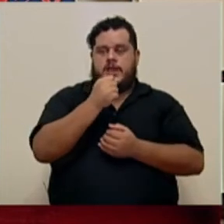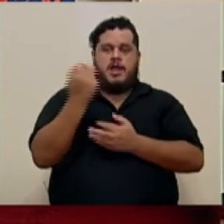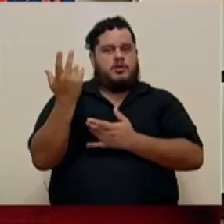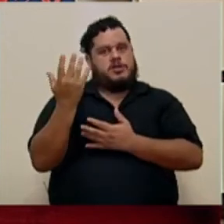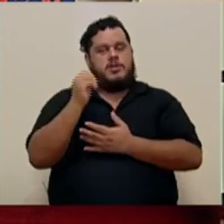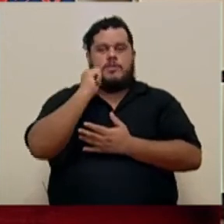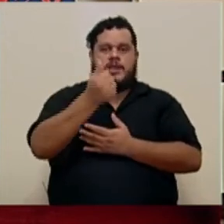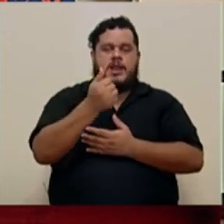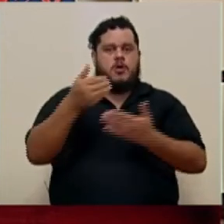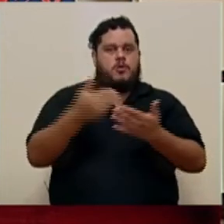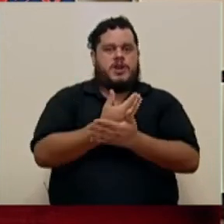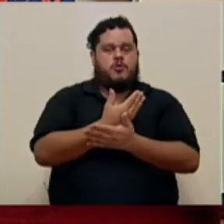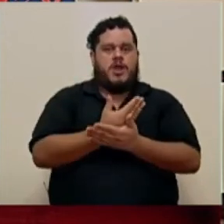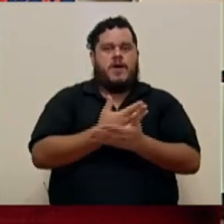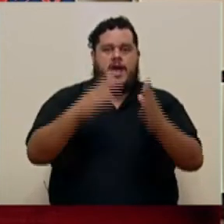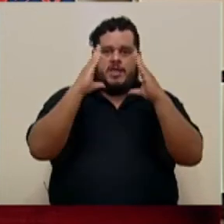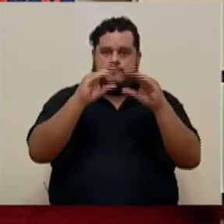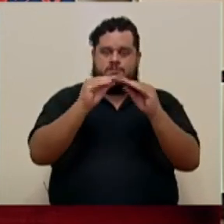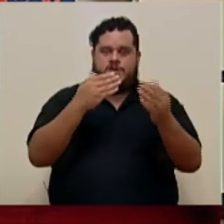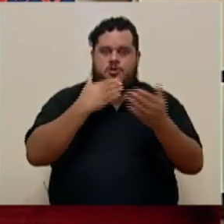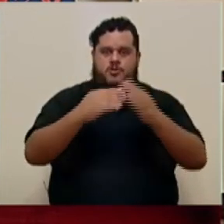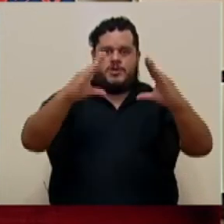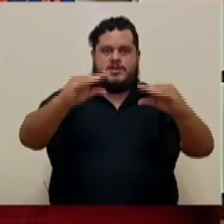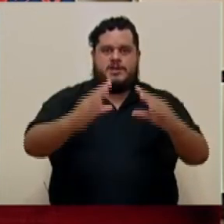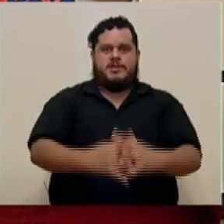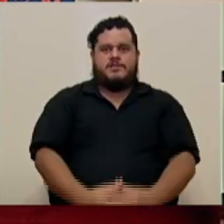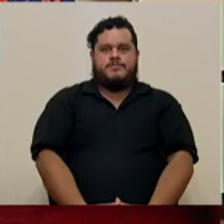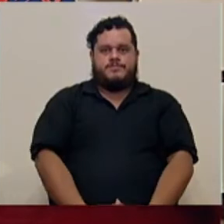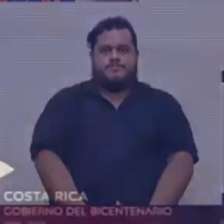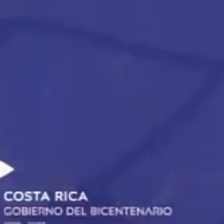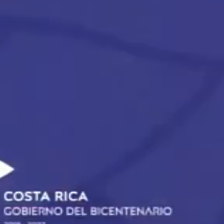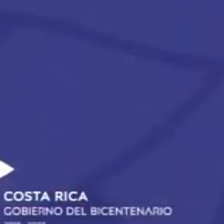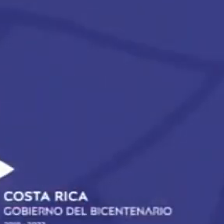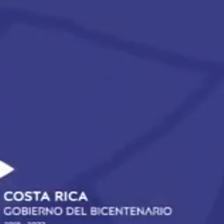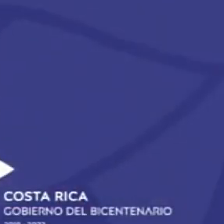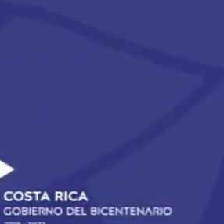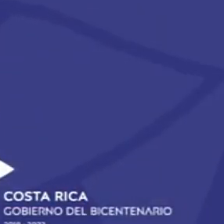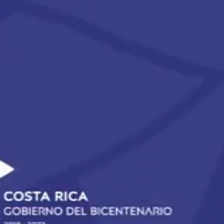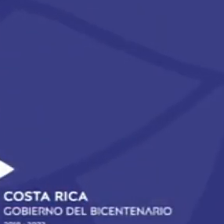esperamos mañana con una nueva actualización. Muy buenas tardes.